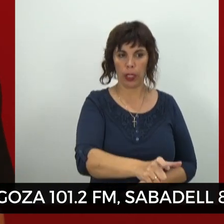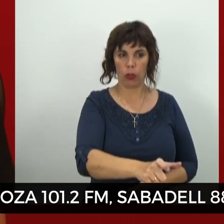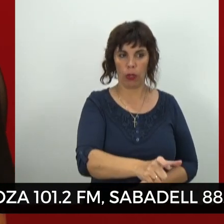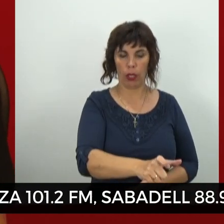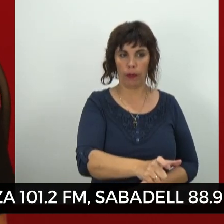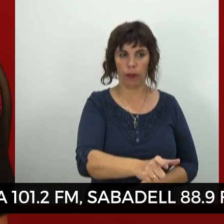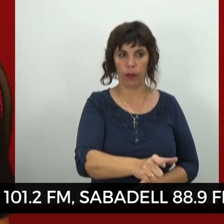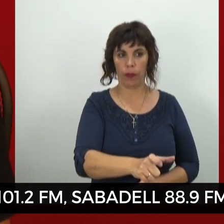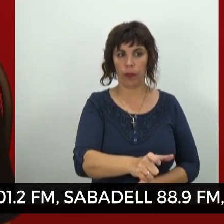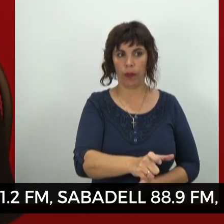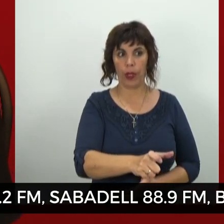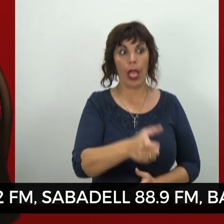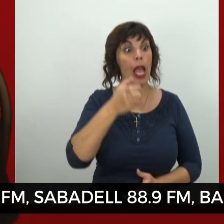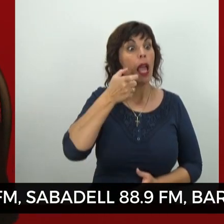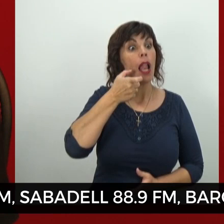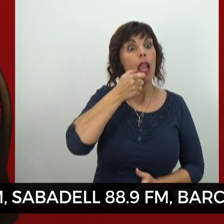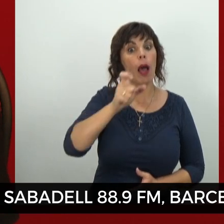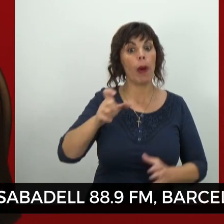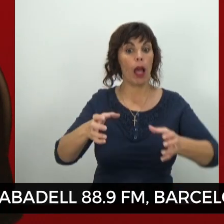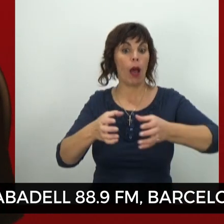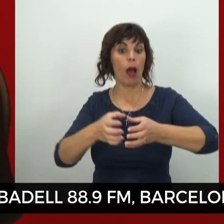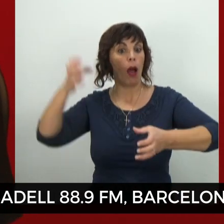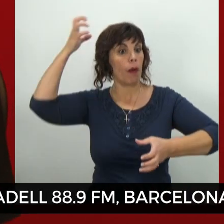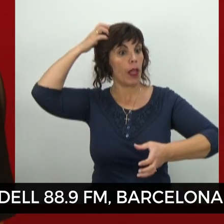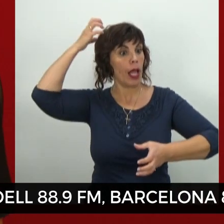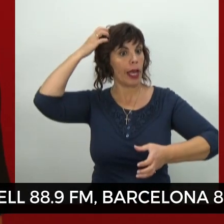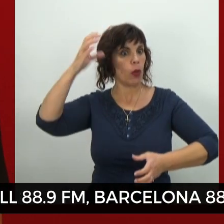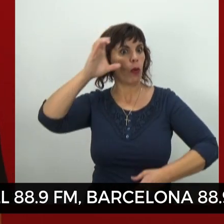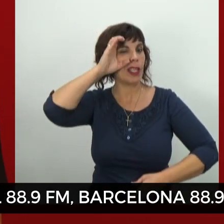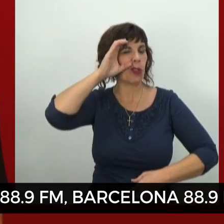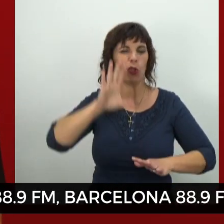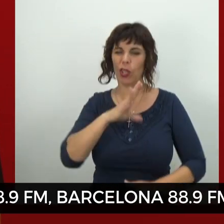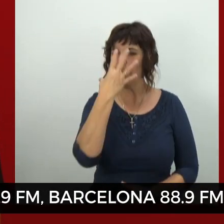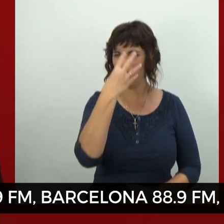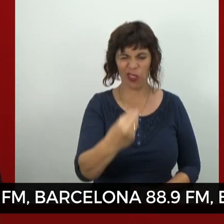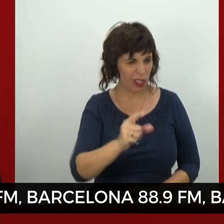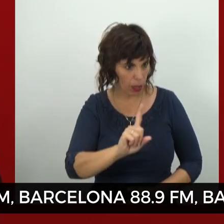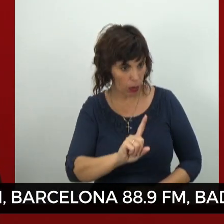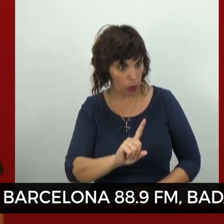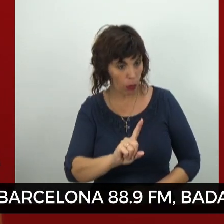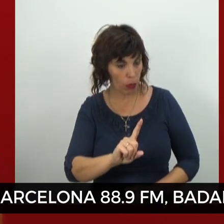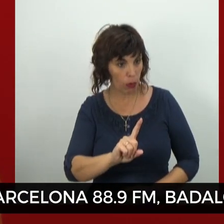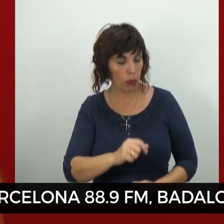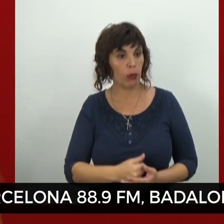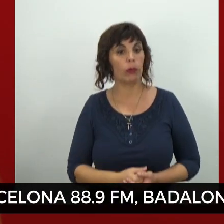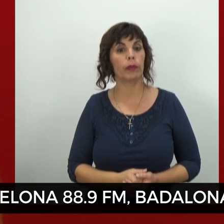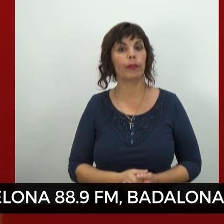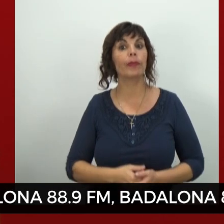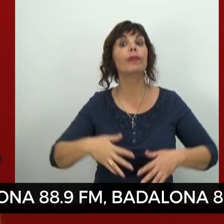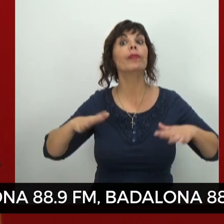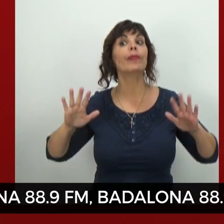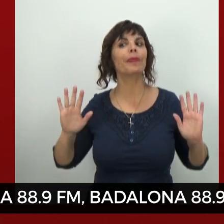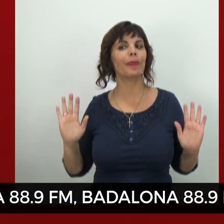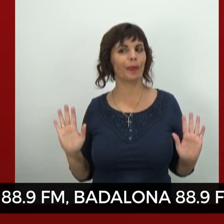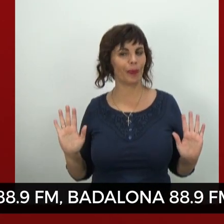oye la palabra del reino y no la entiende, dice en griego que enseguida viene